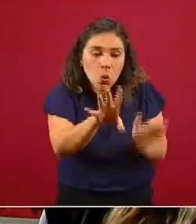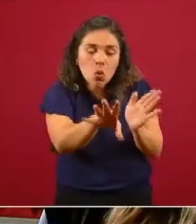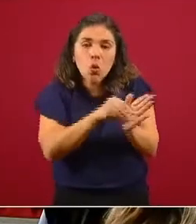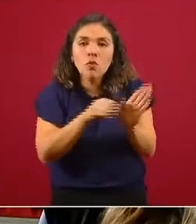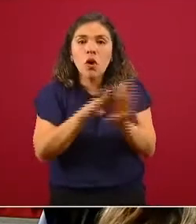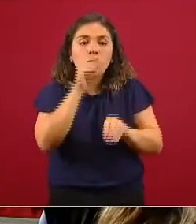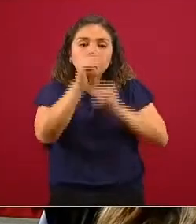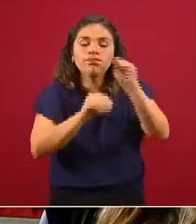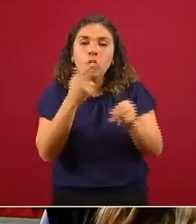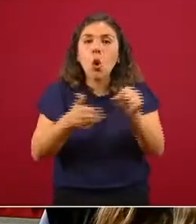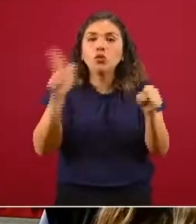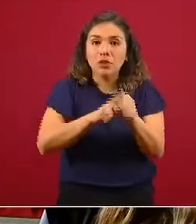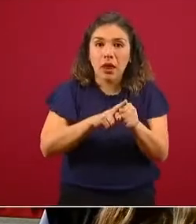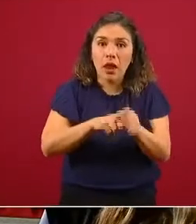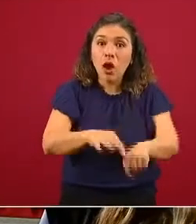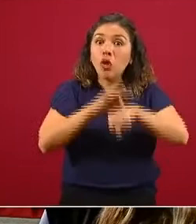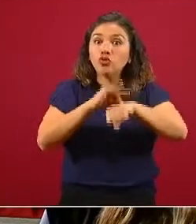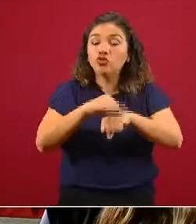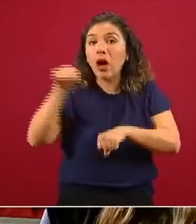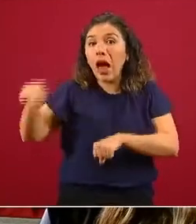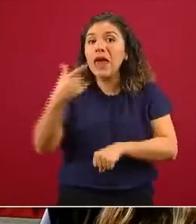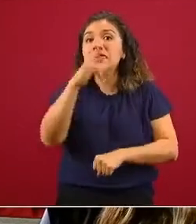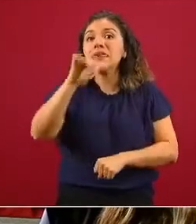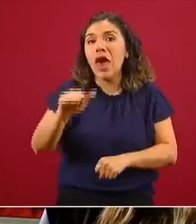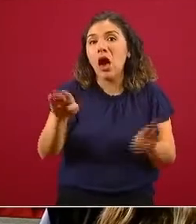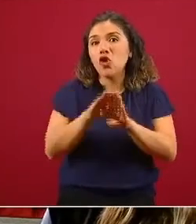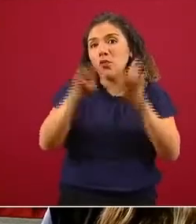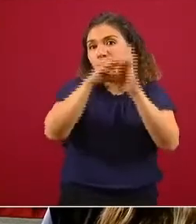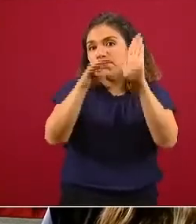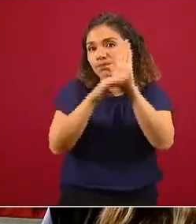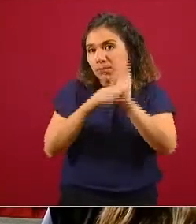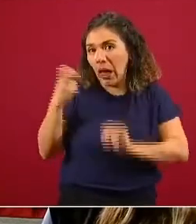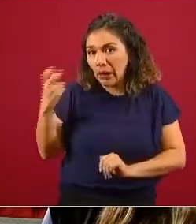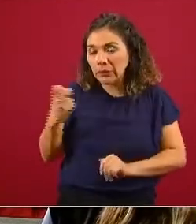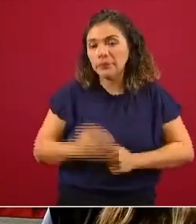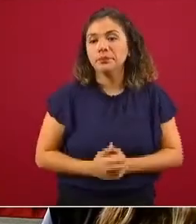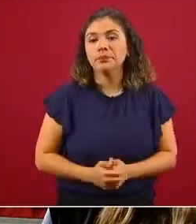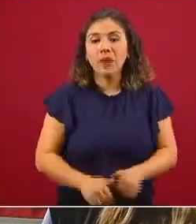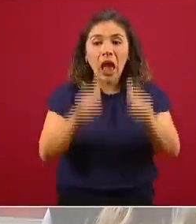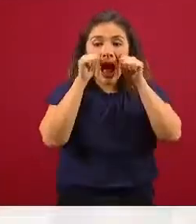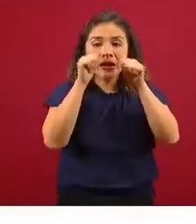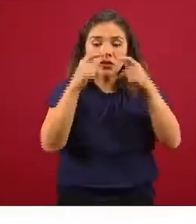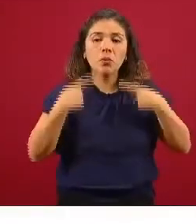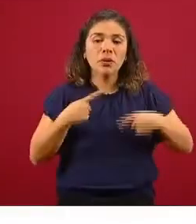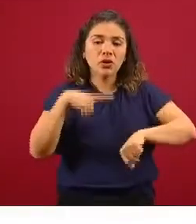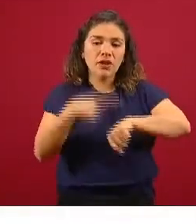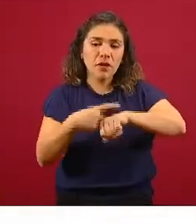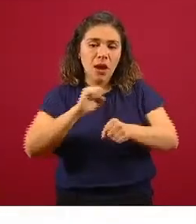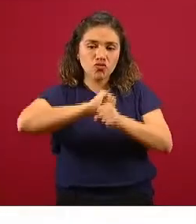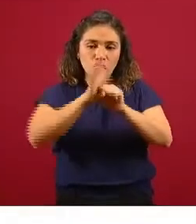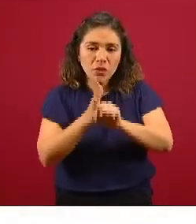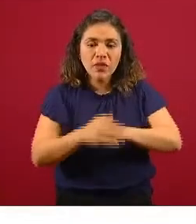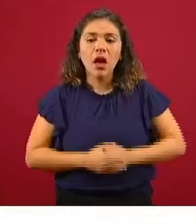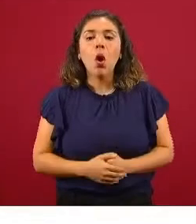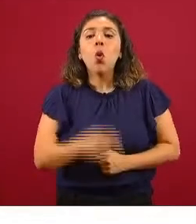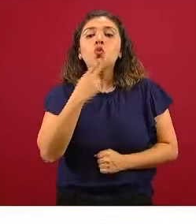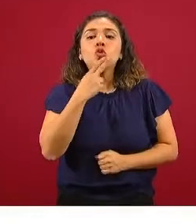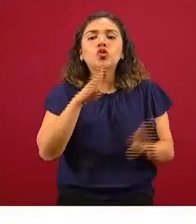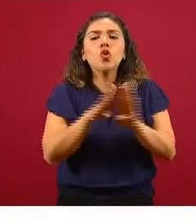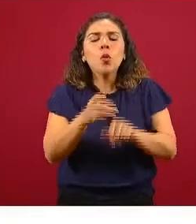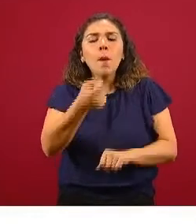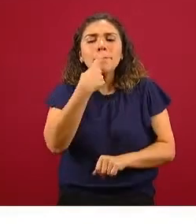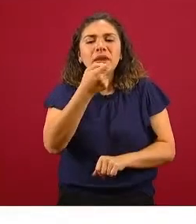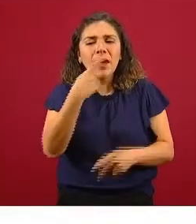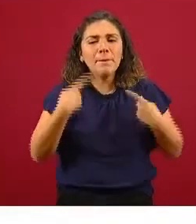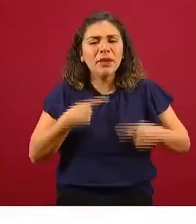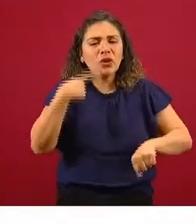reconversión hospitalaria. Debieron haberse guiado por este parámetro técnico. Atención de pacientes con COVID, uso de medicamentos en pacientes con